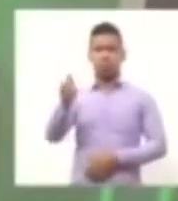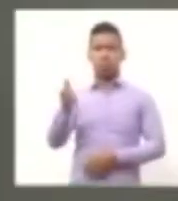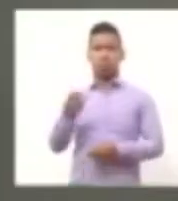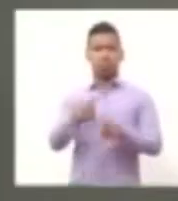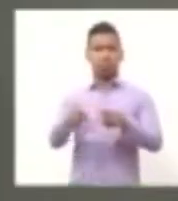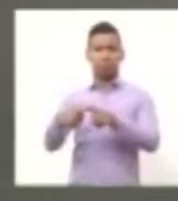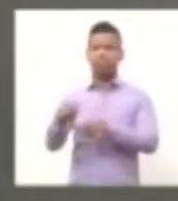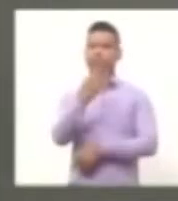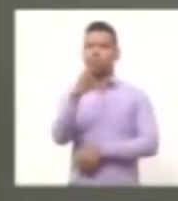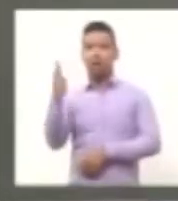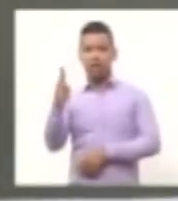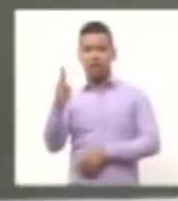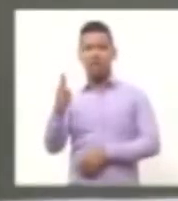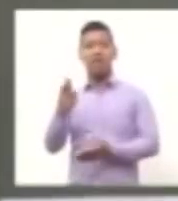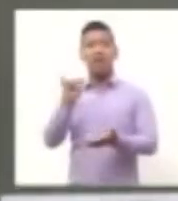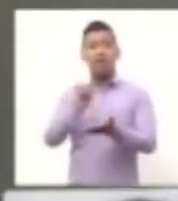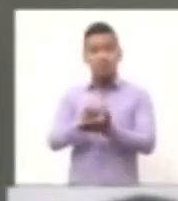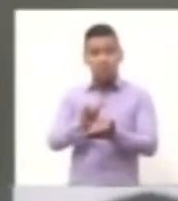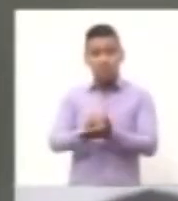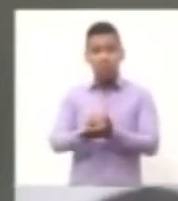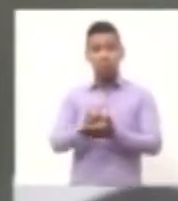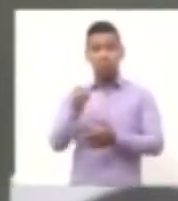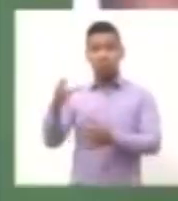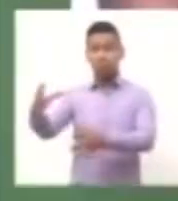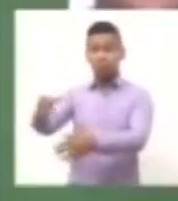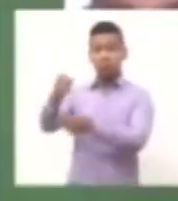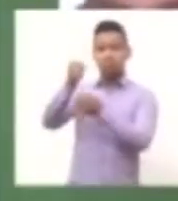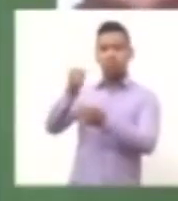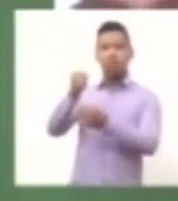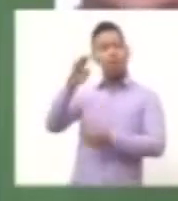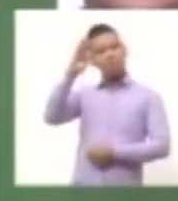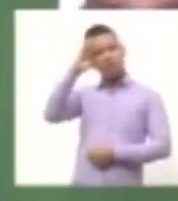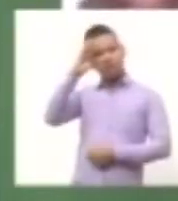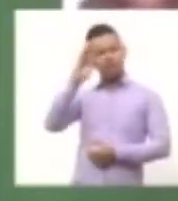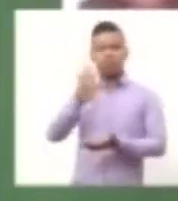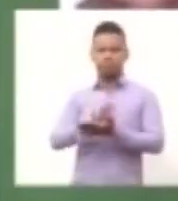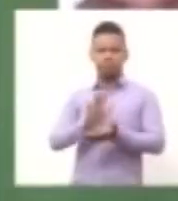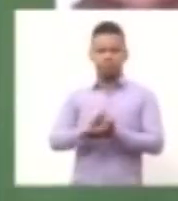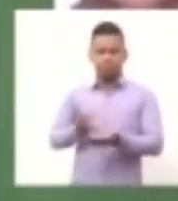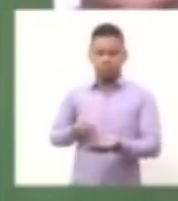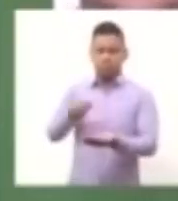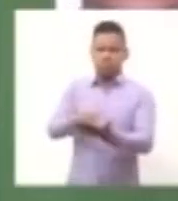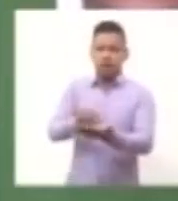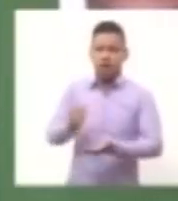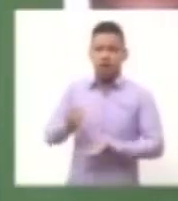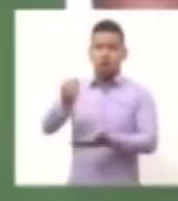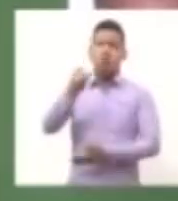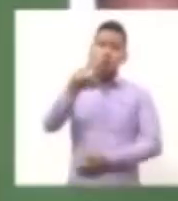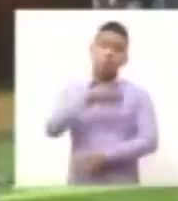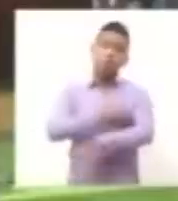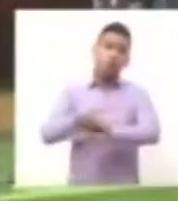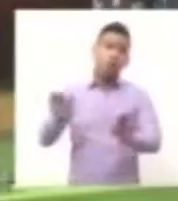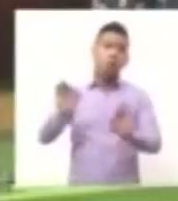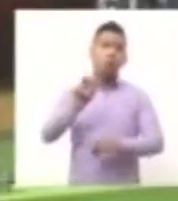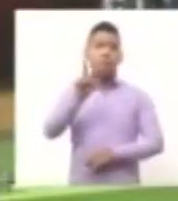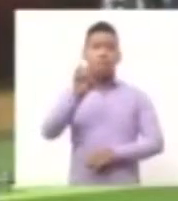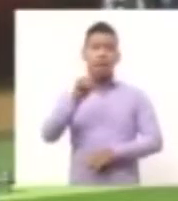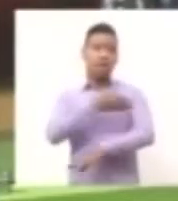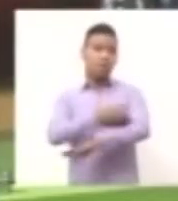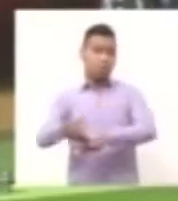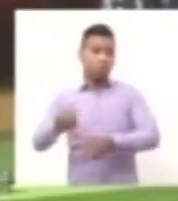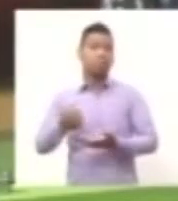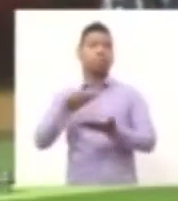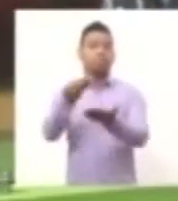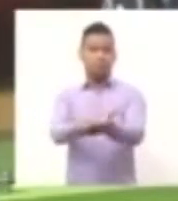metropolitana. Por esas capturas, la policía ofreció recompensas que van desde 1 hasta 20 millones de pesos. Bien, Lili, es